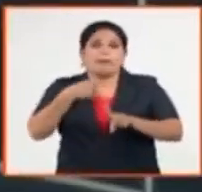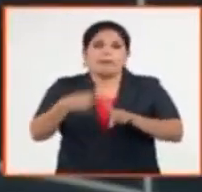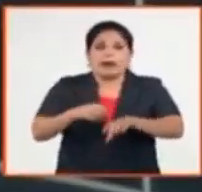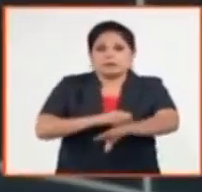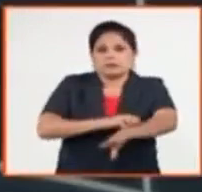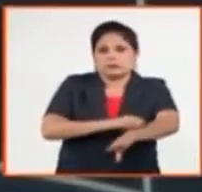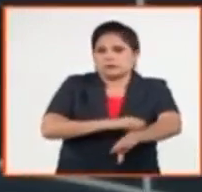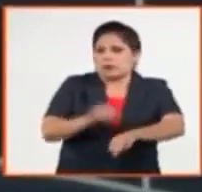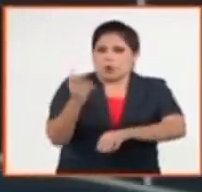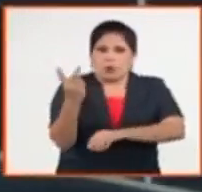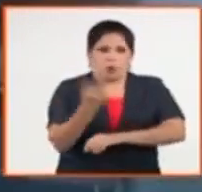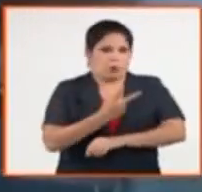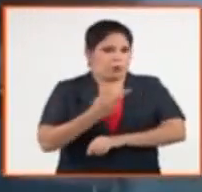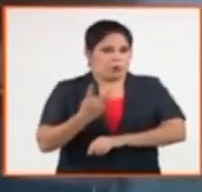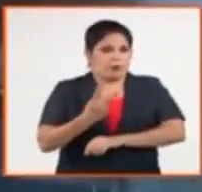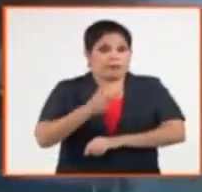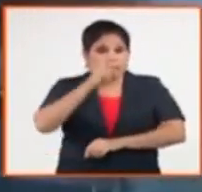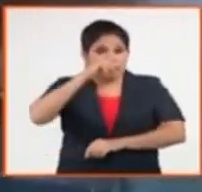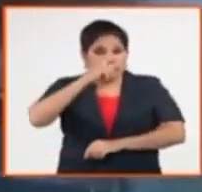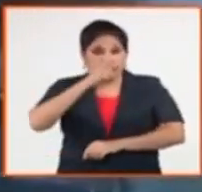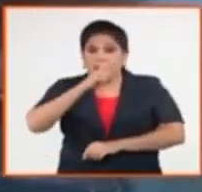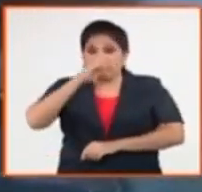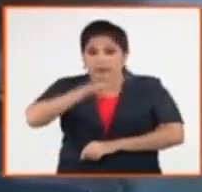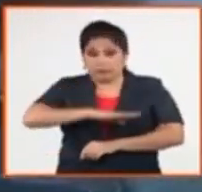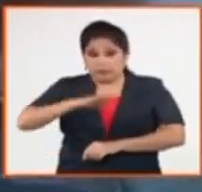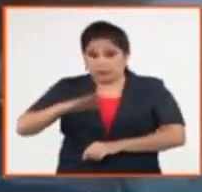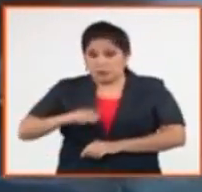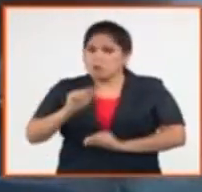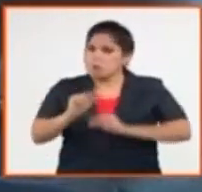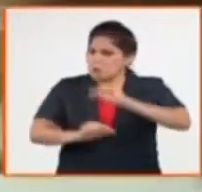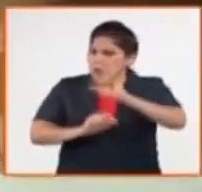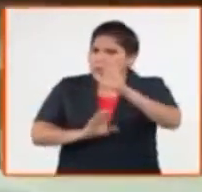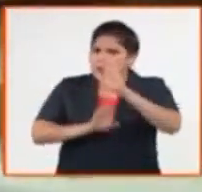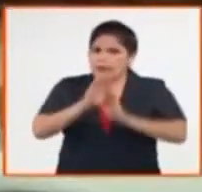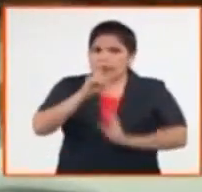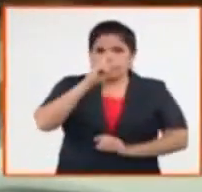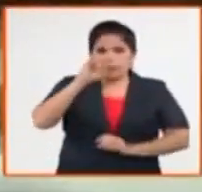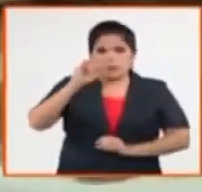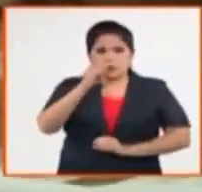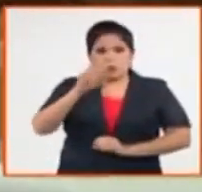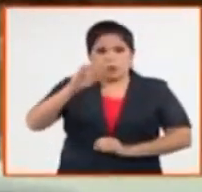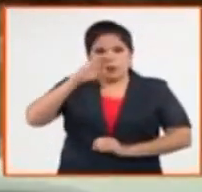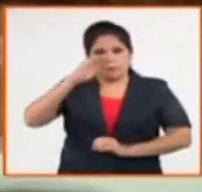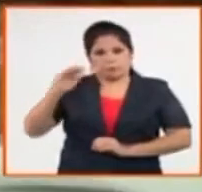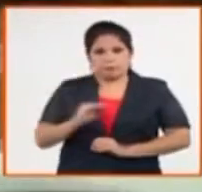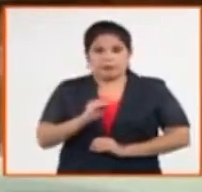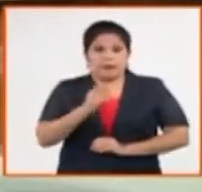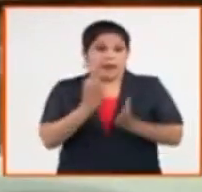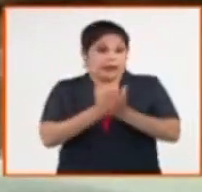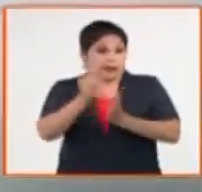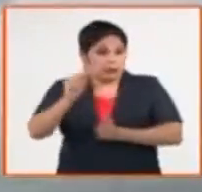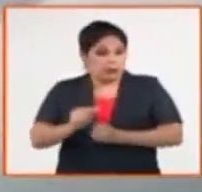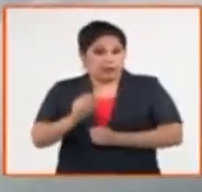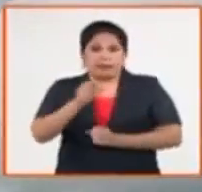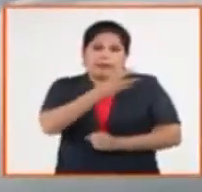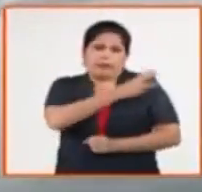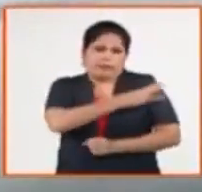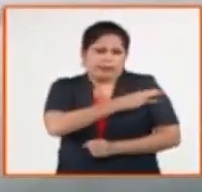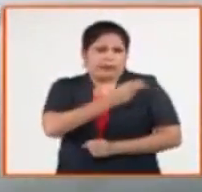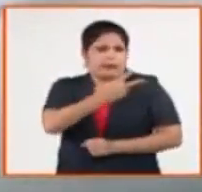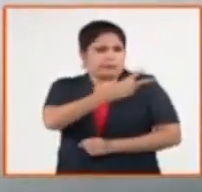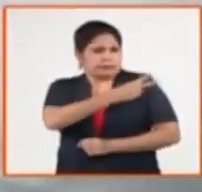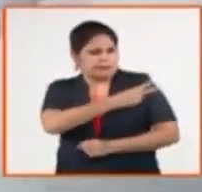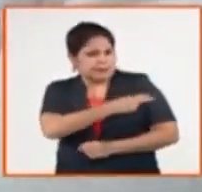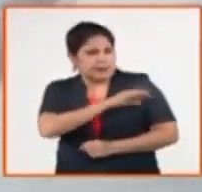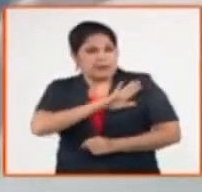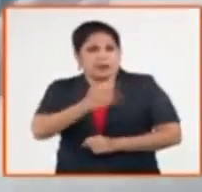La vacunación en las edades pediátricas avanza en los menores de 19 años. Los alumnos de grados terminales ya tienen en sus brazos